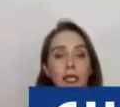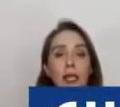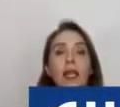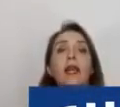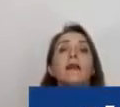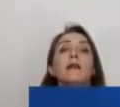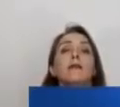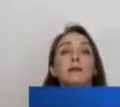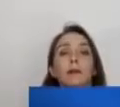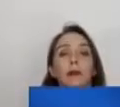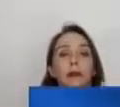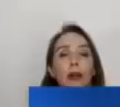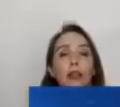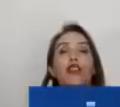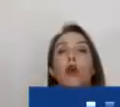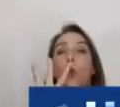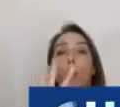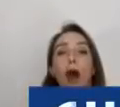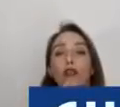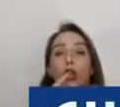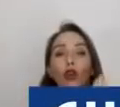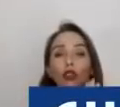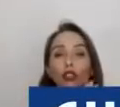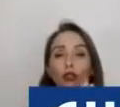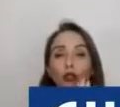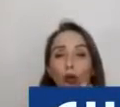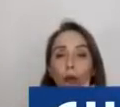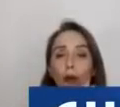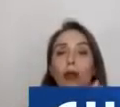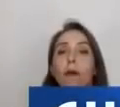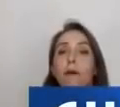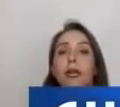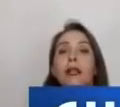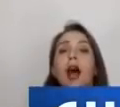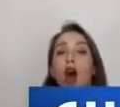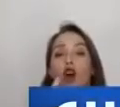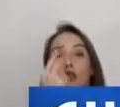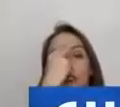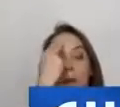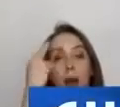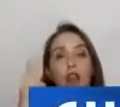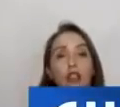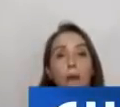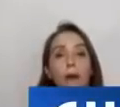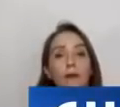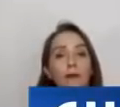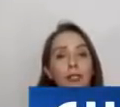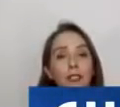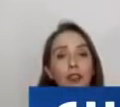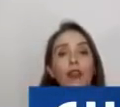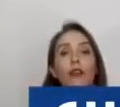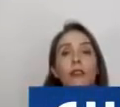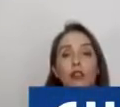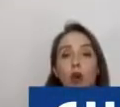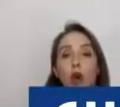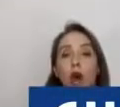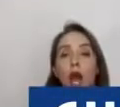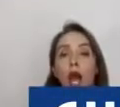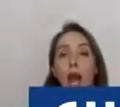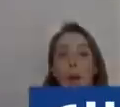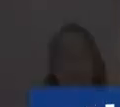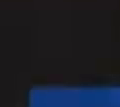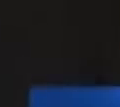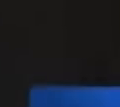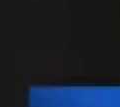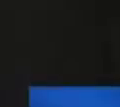constitucional de 4 años que se inicia el 11 de marzo de 2022 a don Gabriel Boric Font.